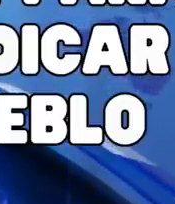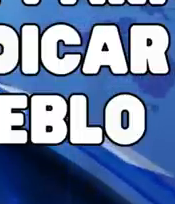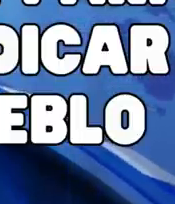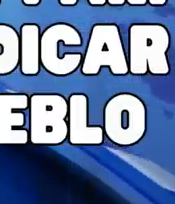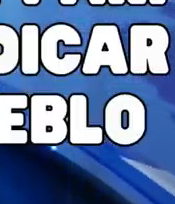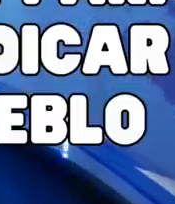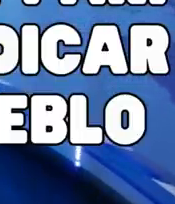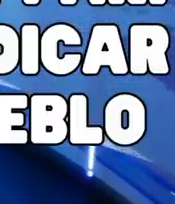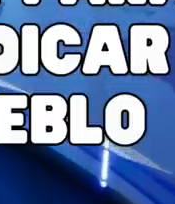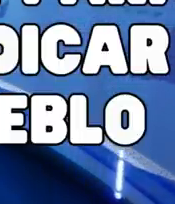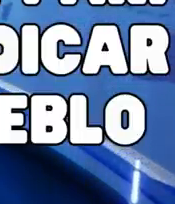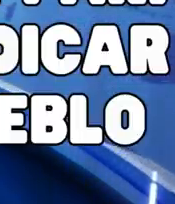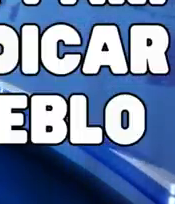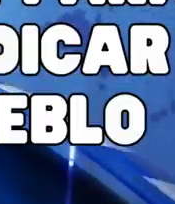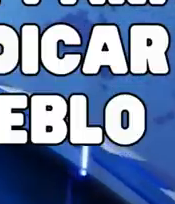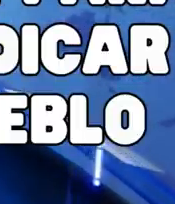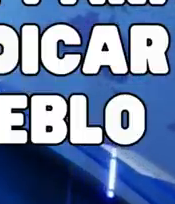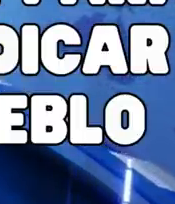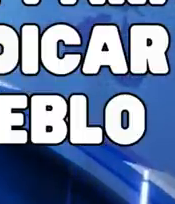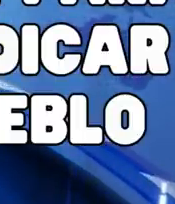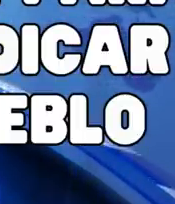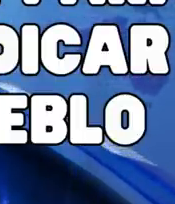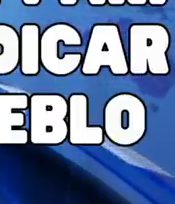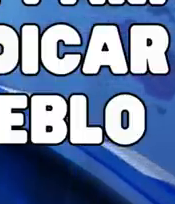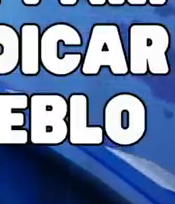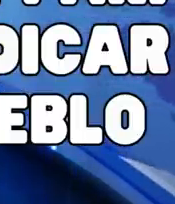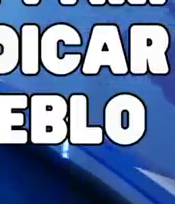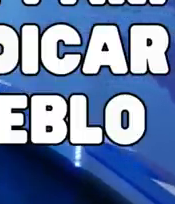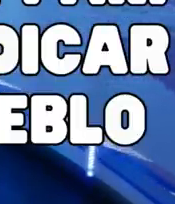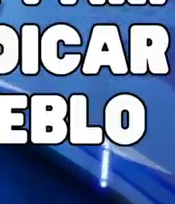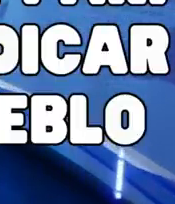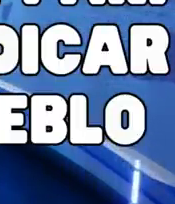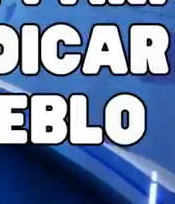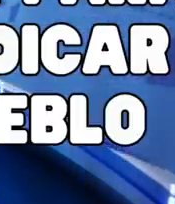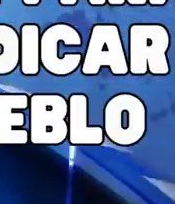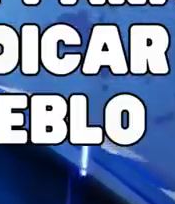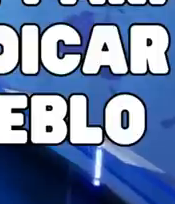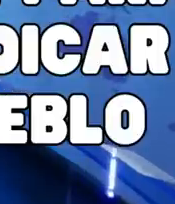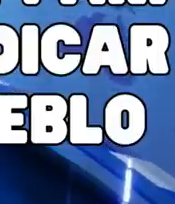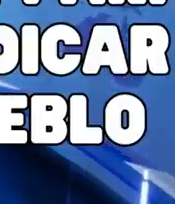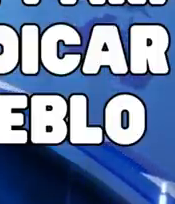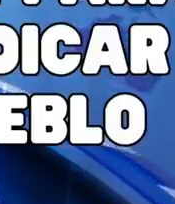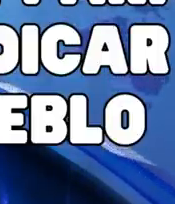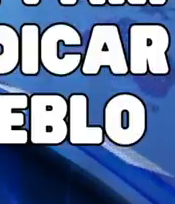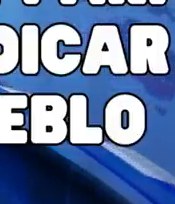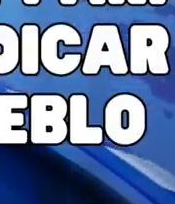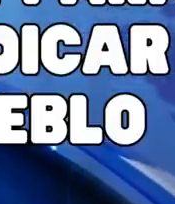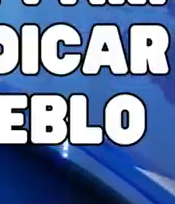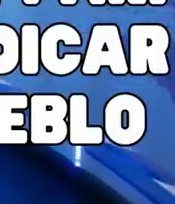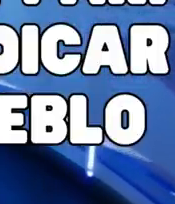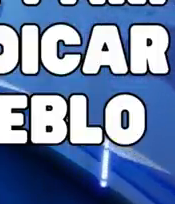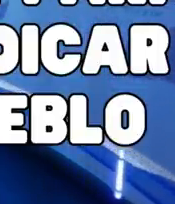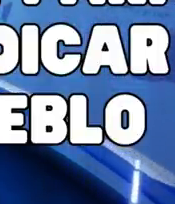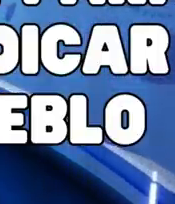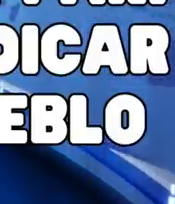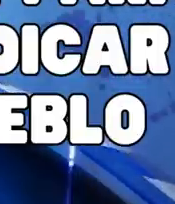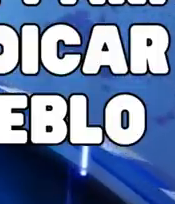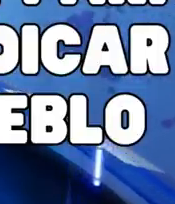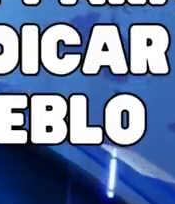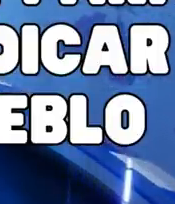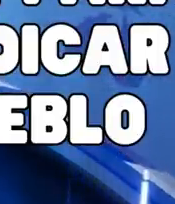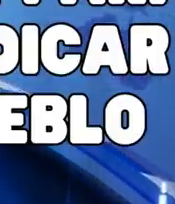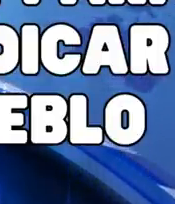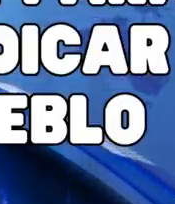Todas las reformas fueron para afectar la seguridad social, para entregar los bienes de la nación,